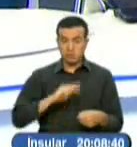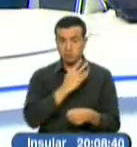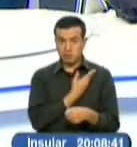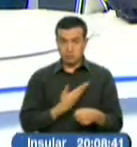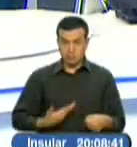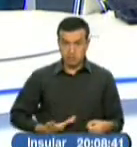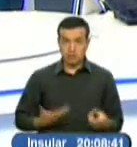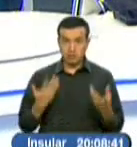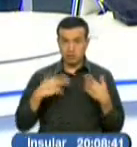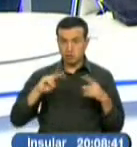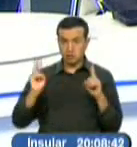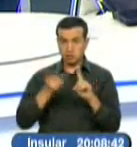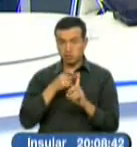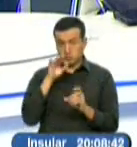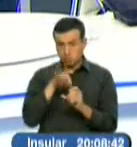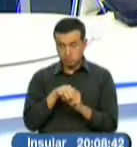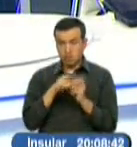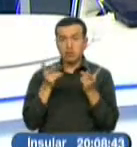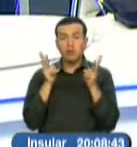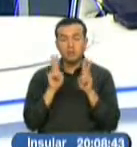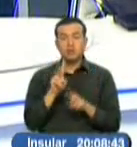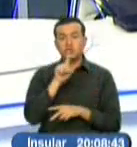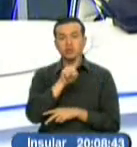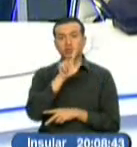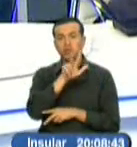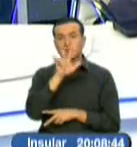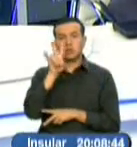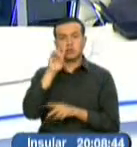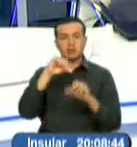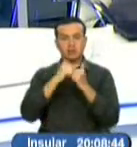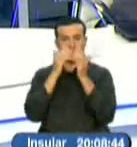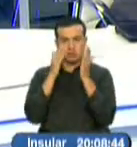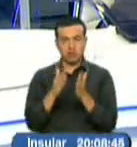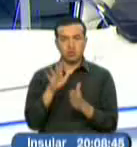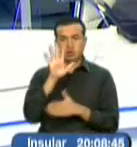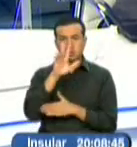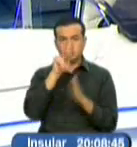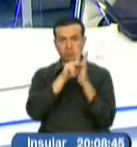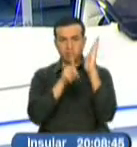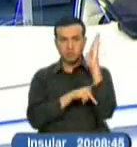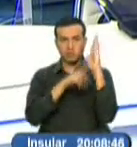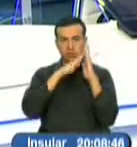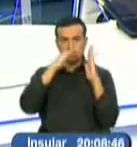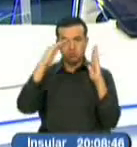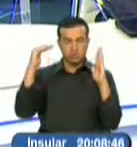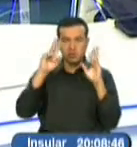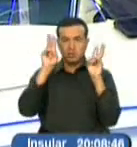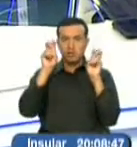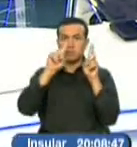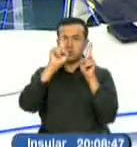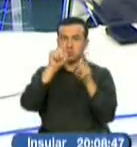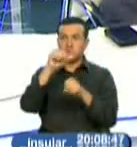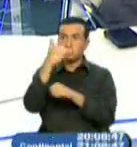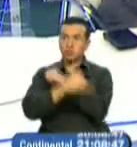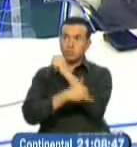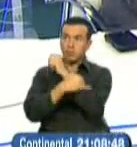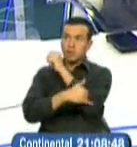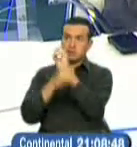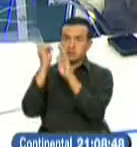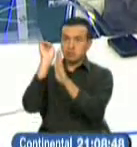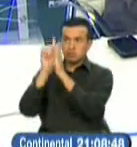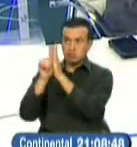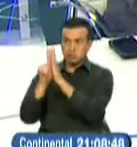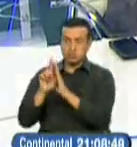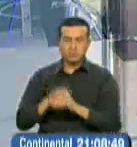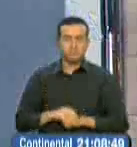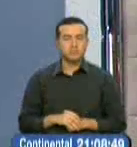este caso vamos a la segunda vuelta, sino también los 137 asambleístas, los 5 parlamentarios andinos y también la consulta popular de los paraísos fiscales.